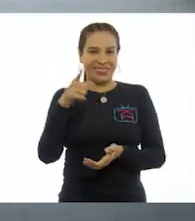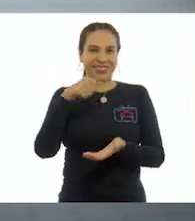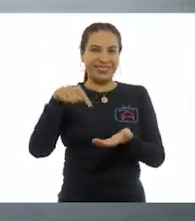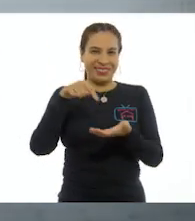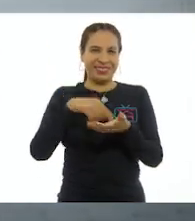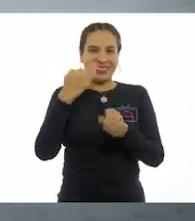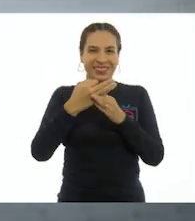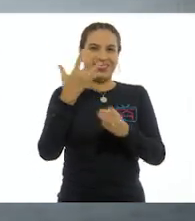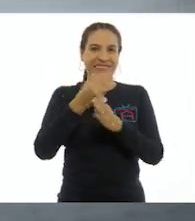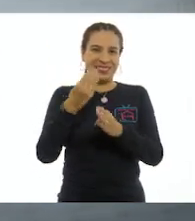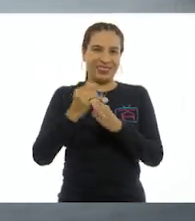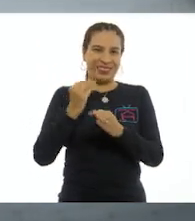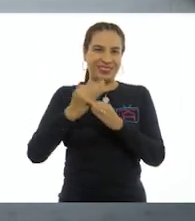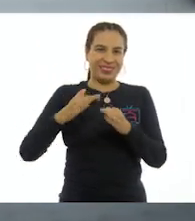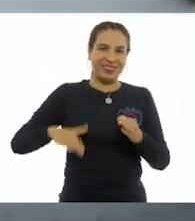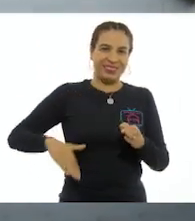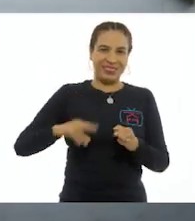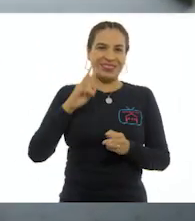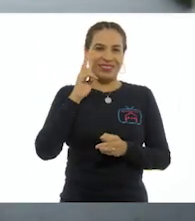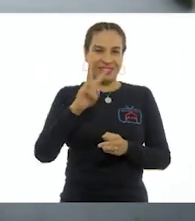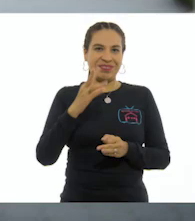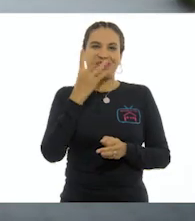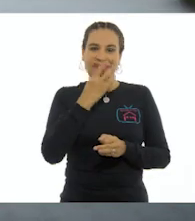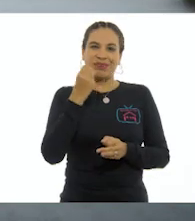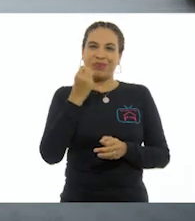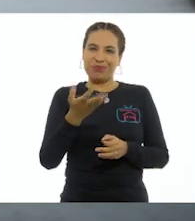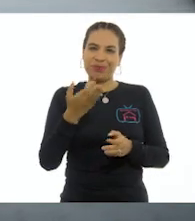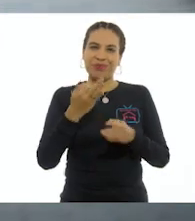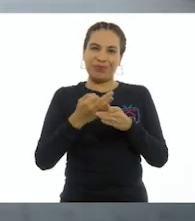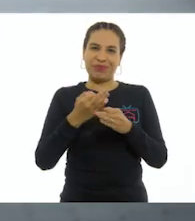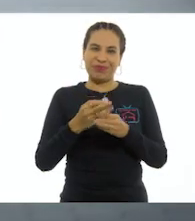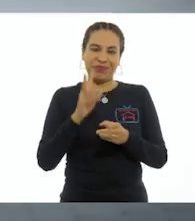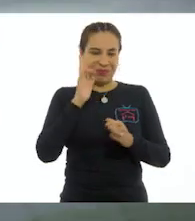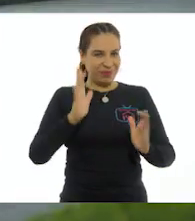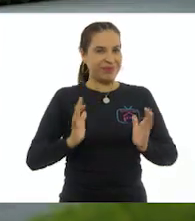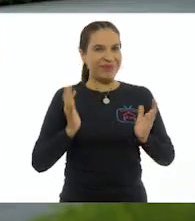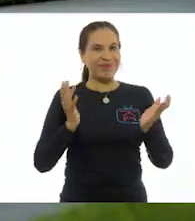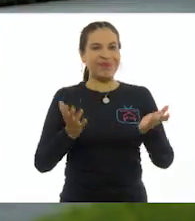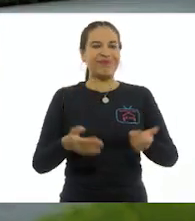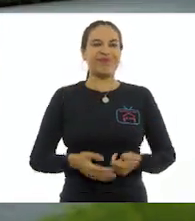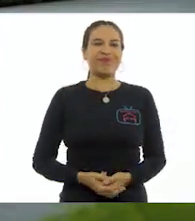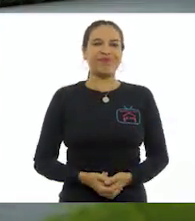y que lo acaban de renovar recientemente y que verdaderamente van a ver, va a ser una sorpresa.